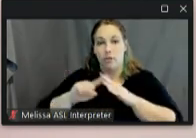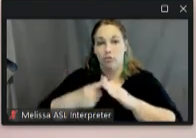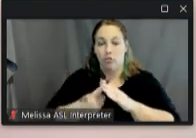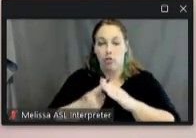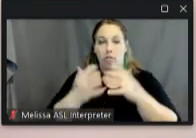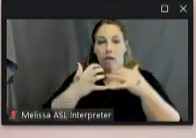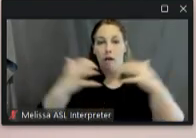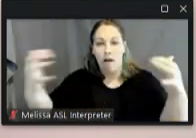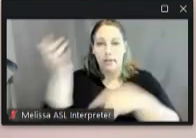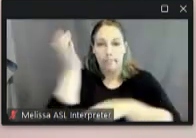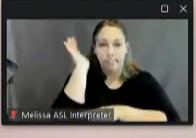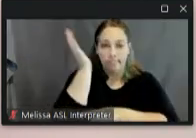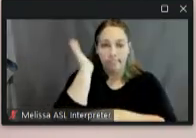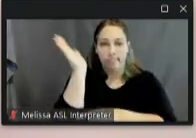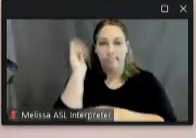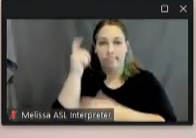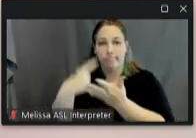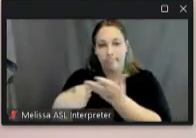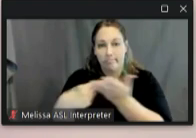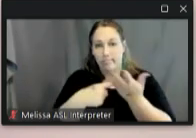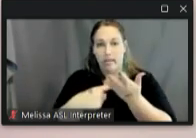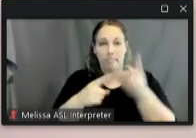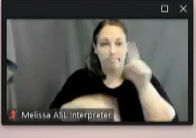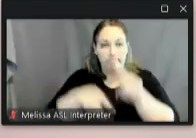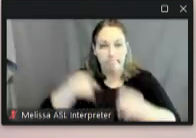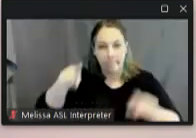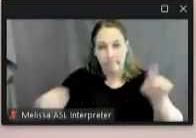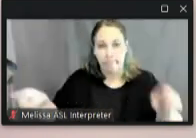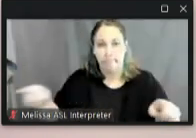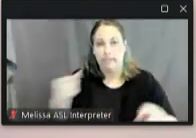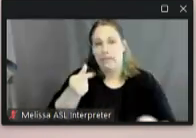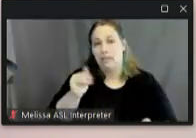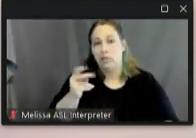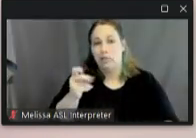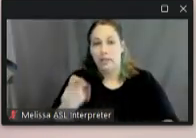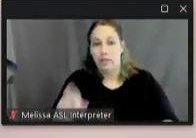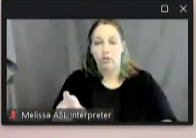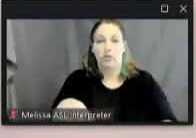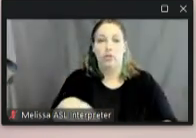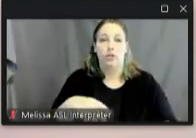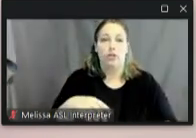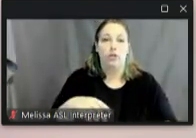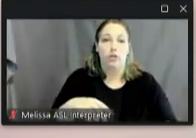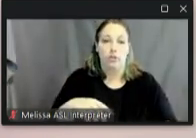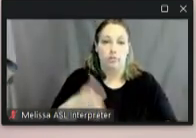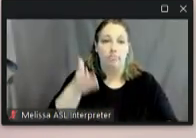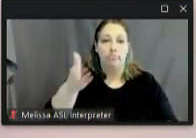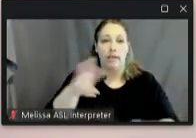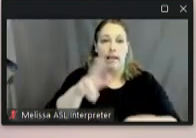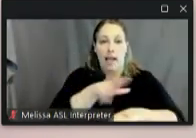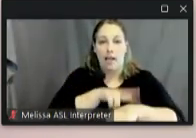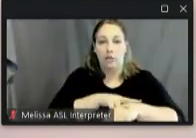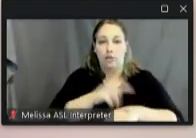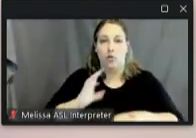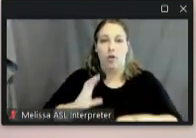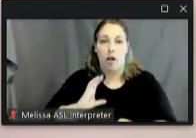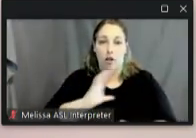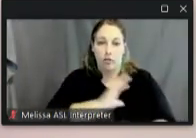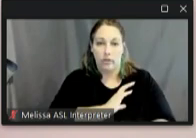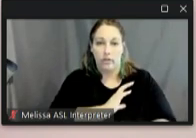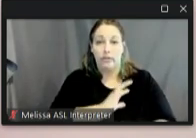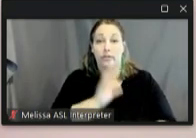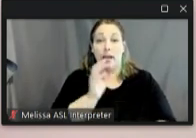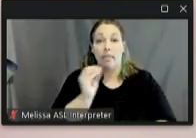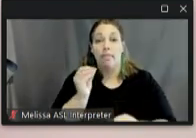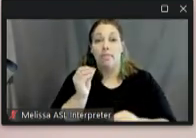del Congreso Nacional, de manera coordinada con CEMUJER y representación del Movimiento de Mujeres para interlocutar con las